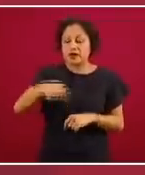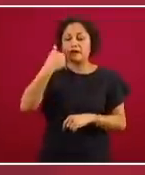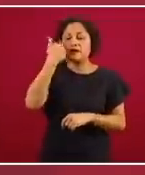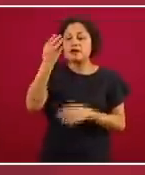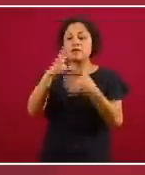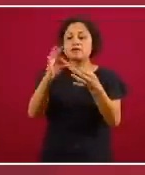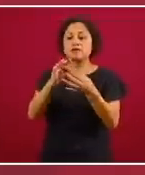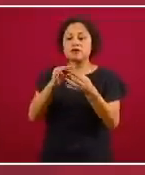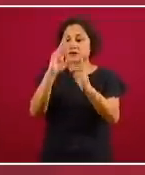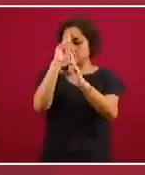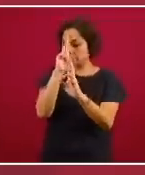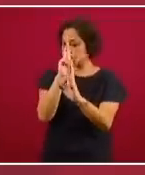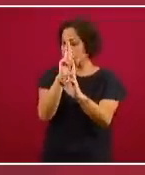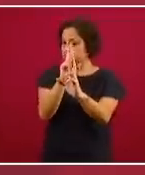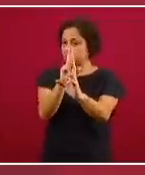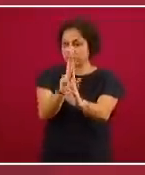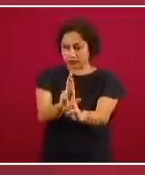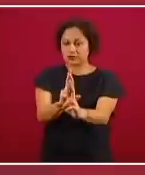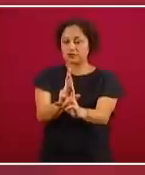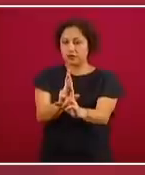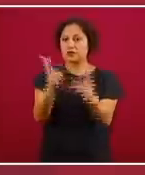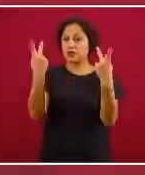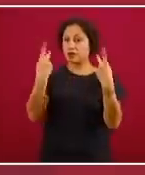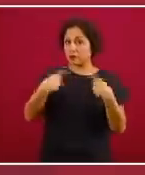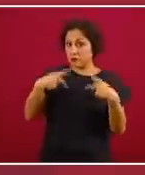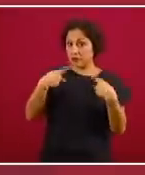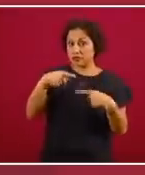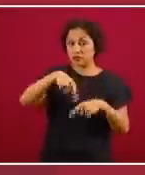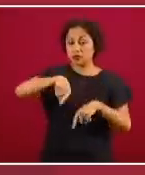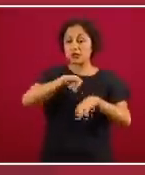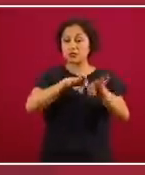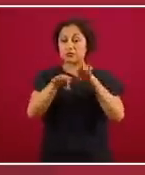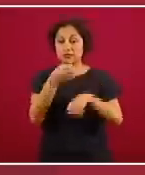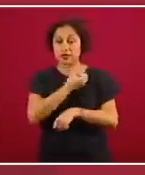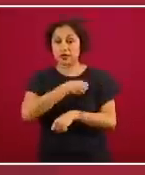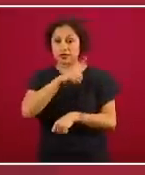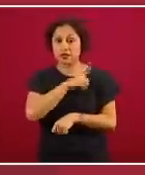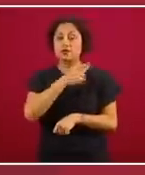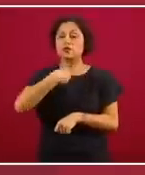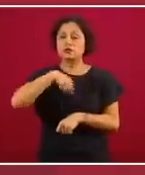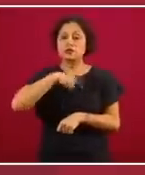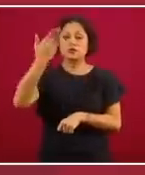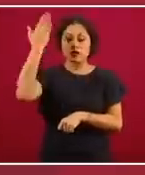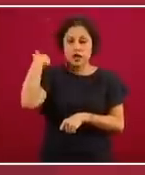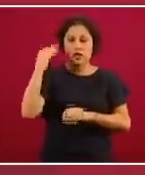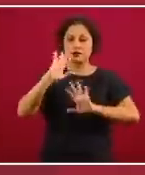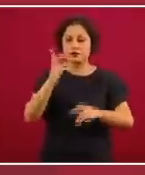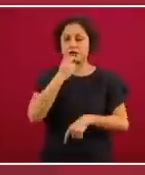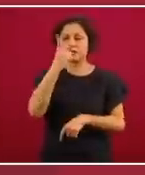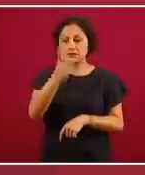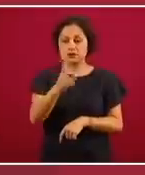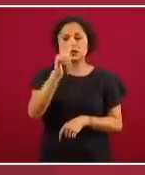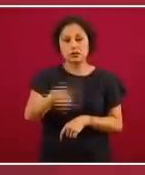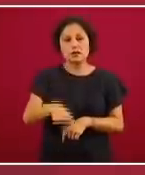respeto a el personal de salud, en primer lugar por lo que hemos dicho y seguiremos diciendo, por estar al frente